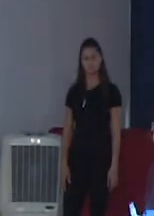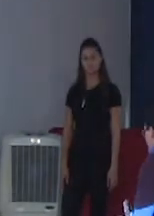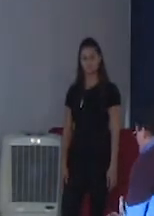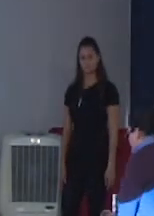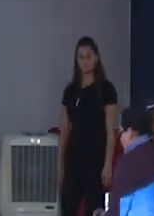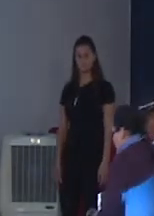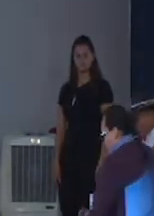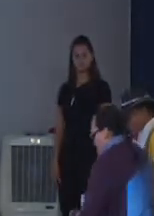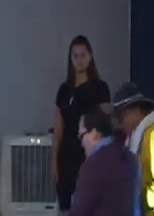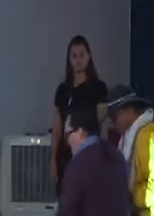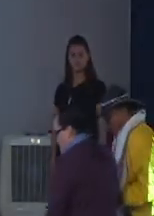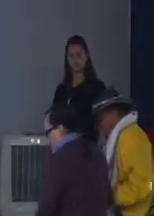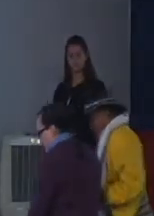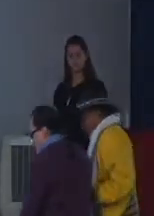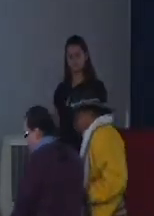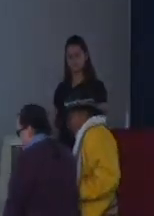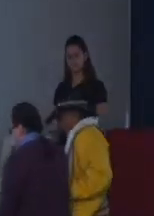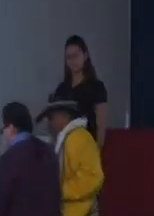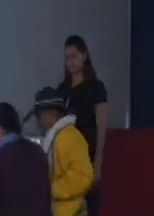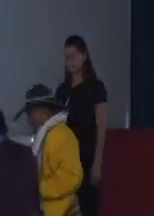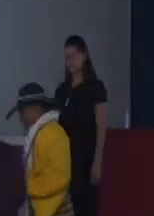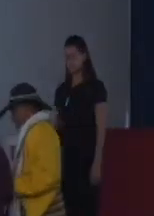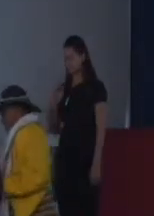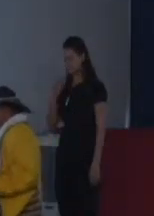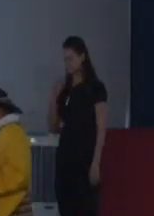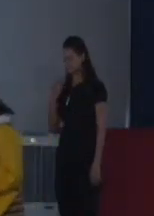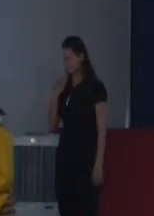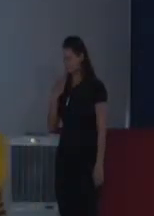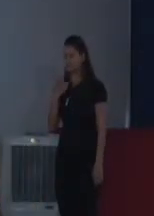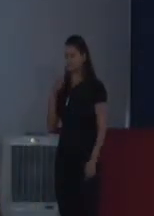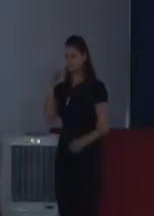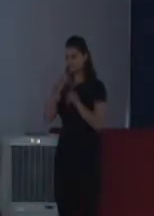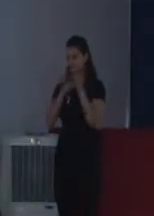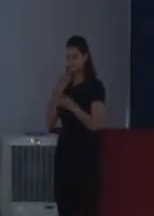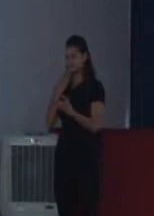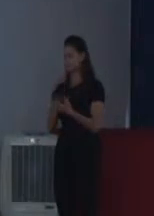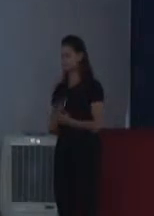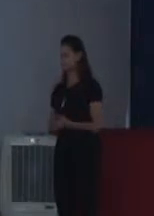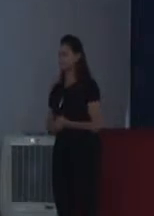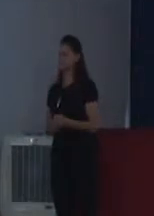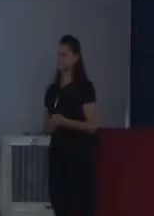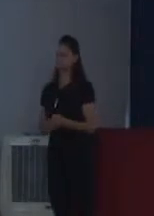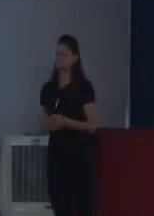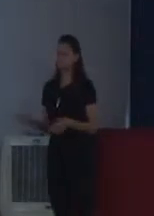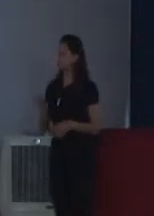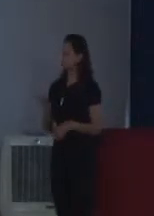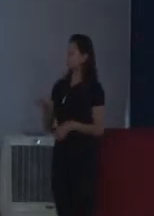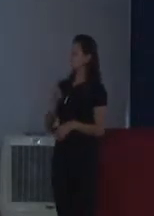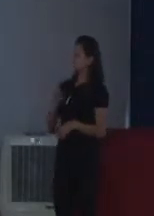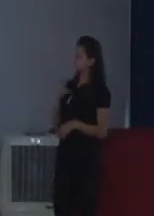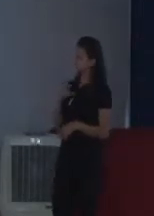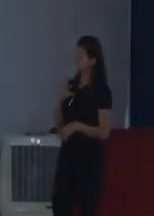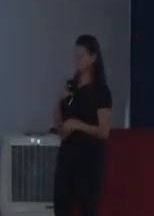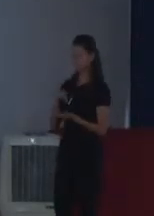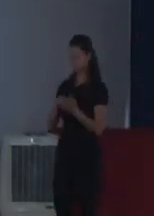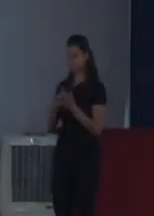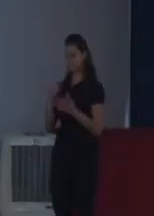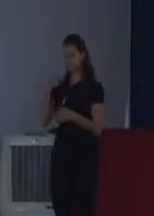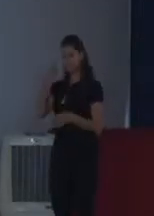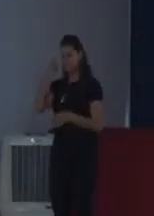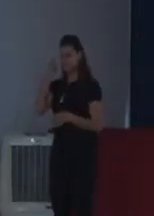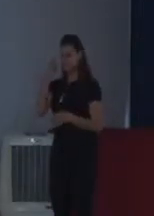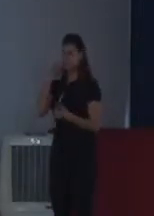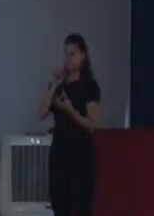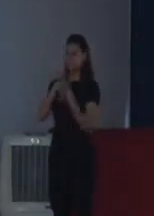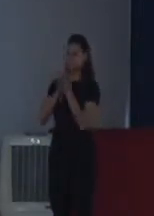Gracias, doctor Yeris, por la reflexión. Creo que a todos nos ha tocado y que nos deja también retos y perspectivas